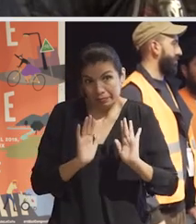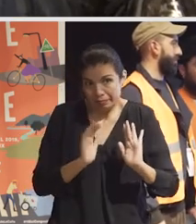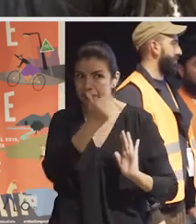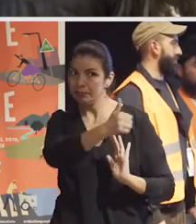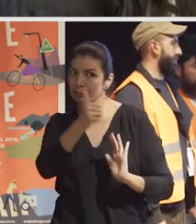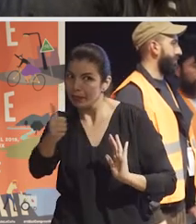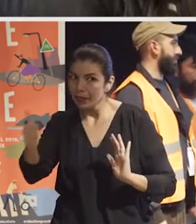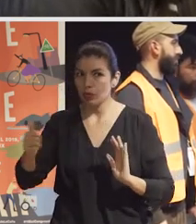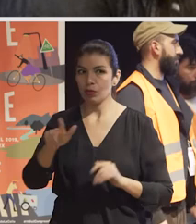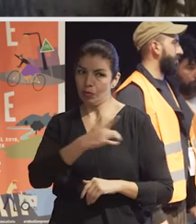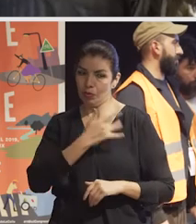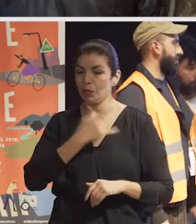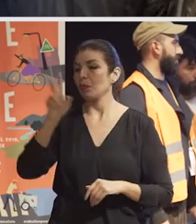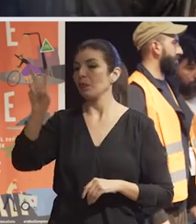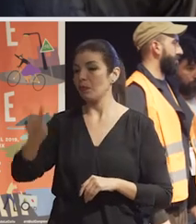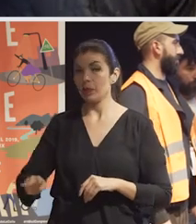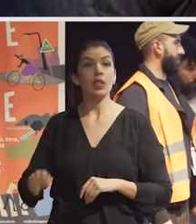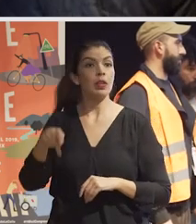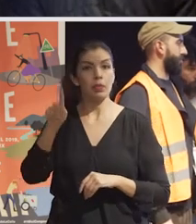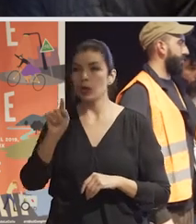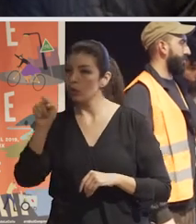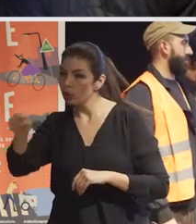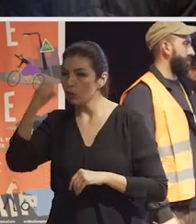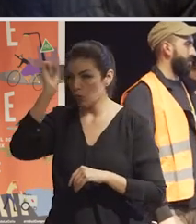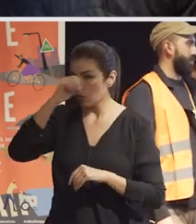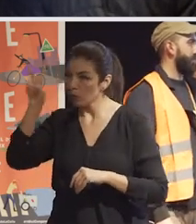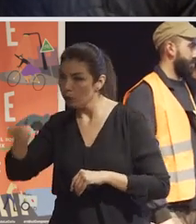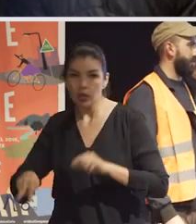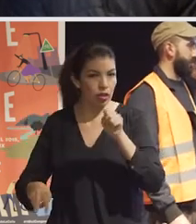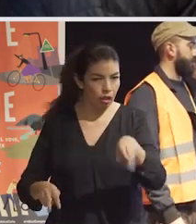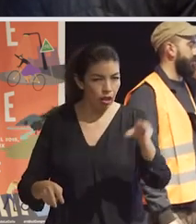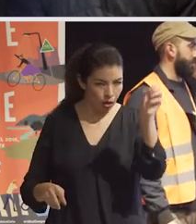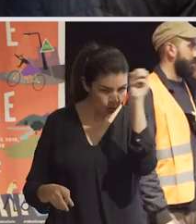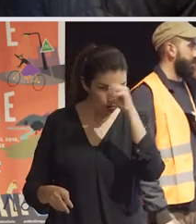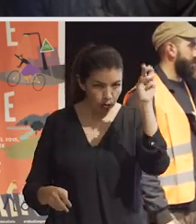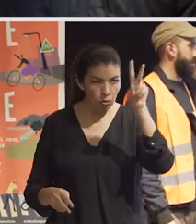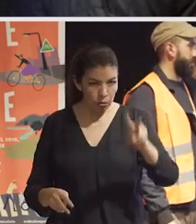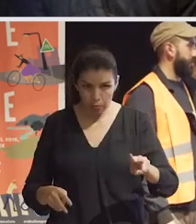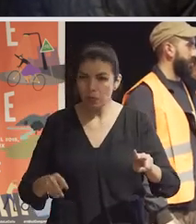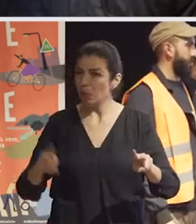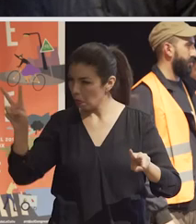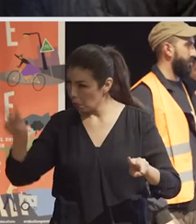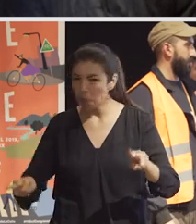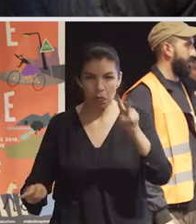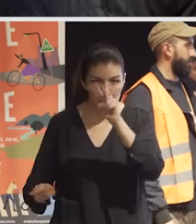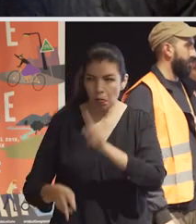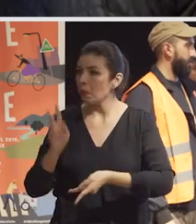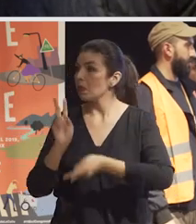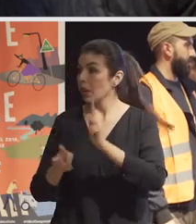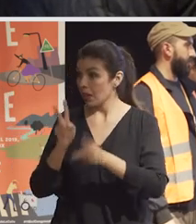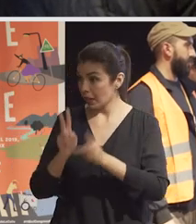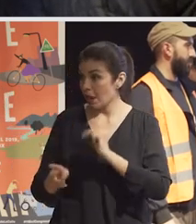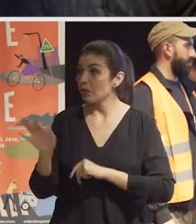las verdades podemos llegar a una a una gran verdad y este y caminar juntos como sociedad entonces este